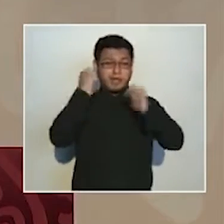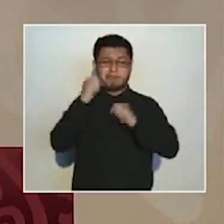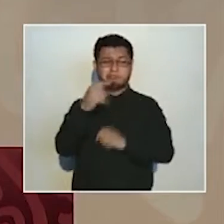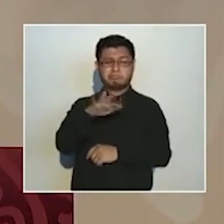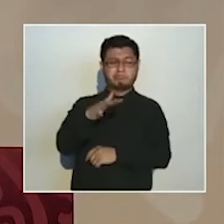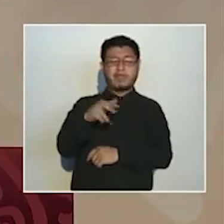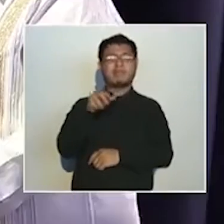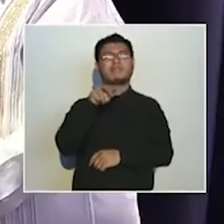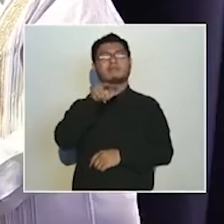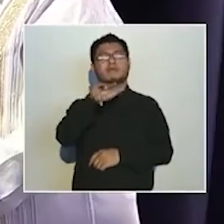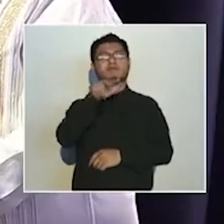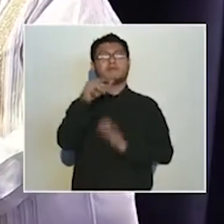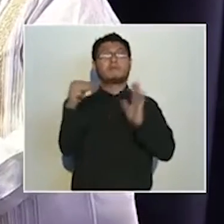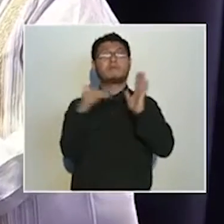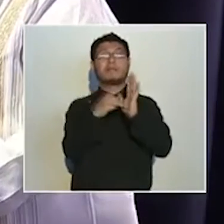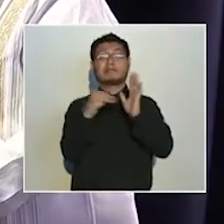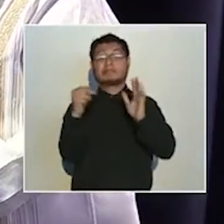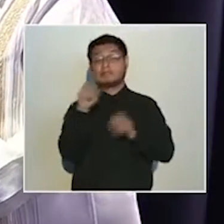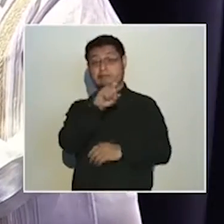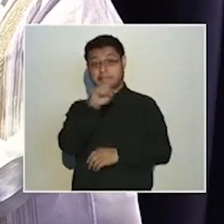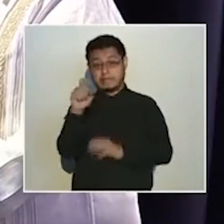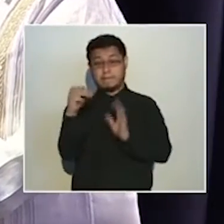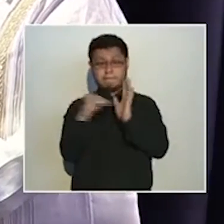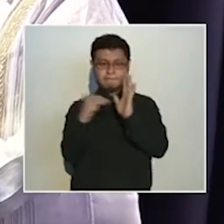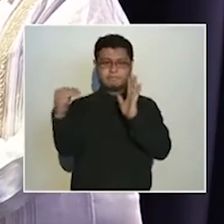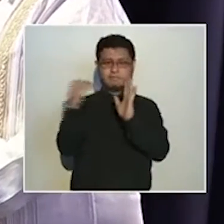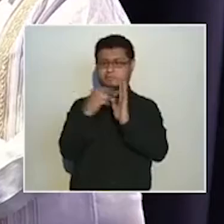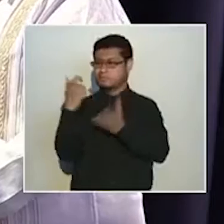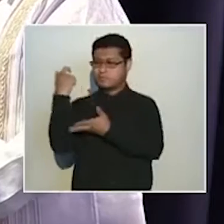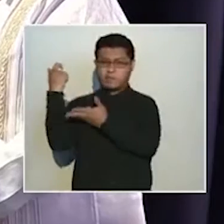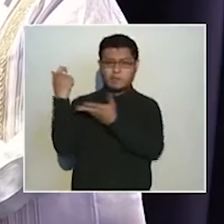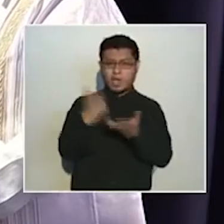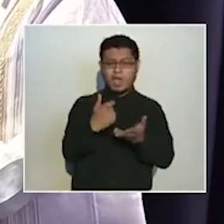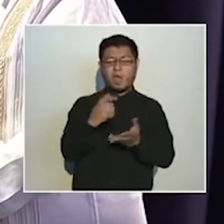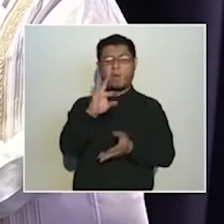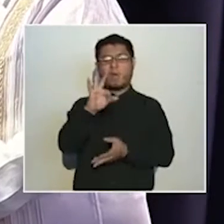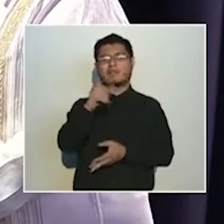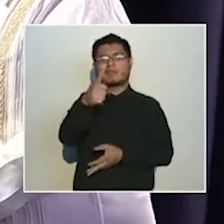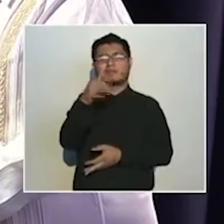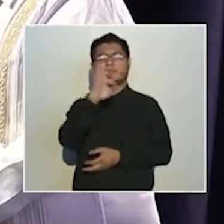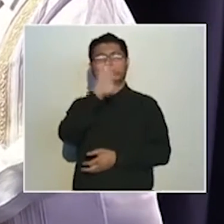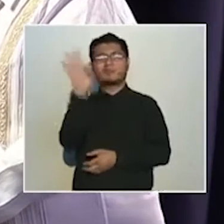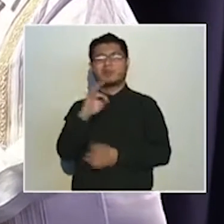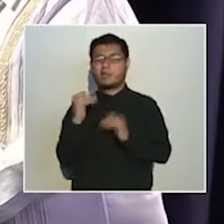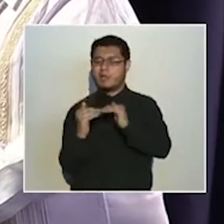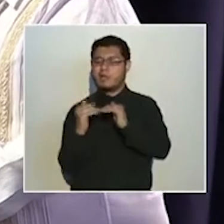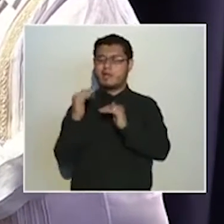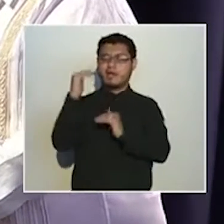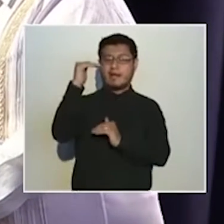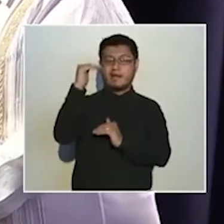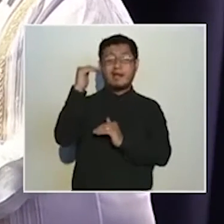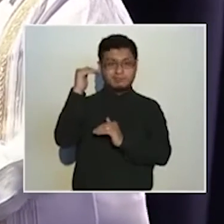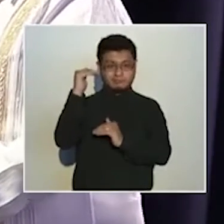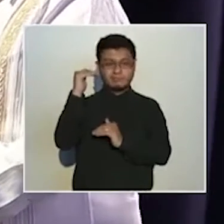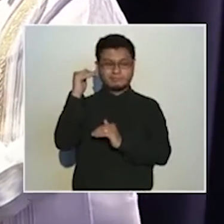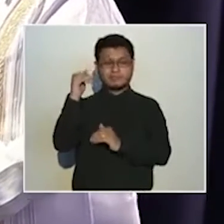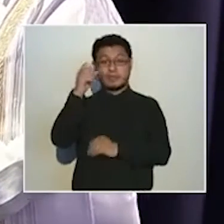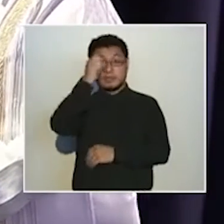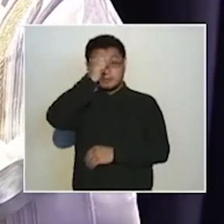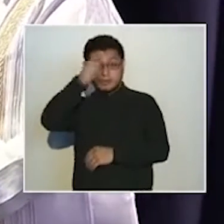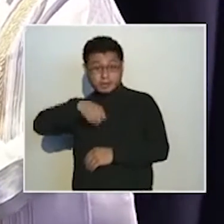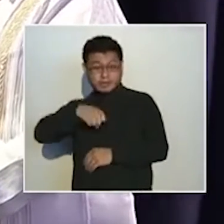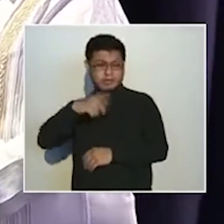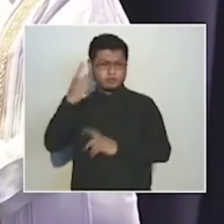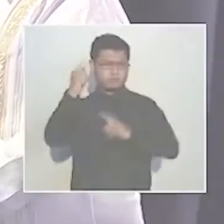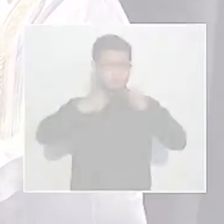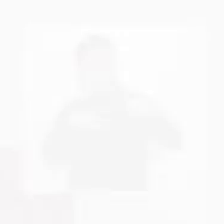al cierre de 2022 sea del 8.3% del PIB nacional, lo que implica prácticamente la recuperación de la actividad turística a los